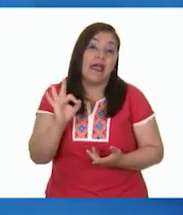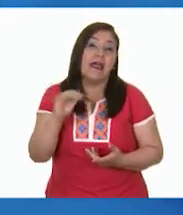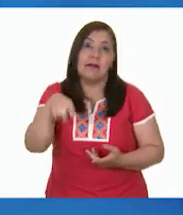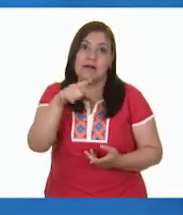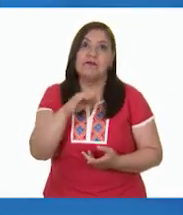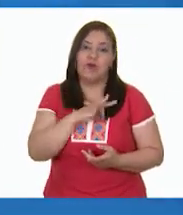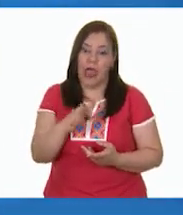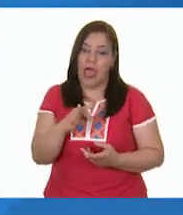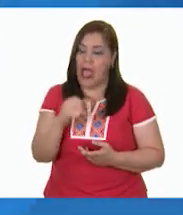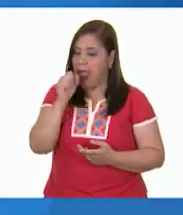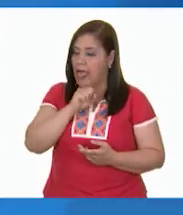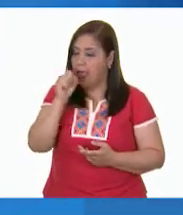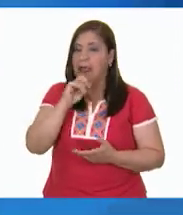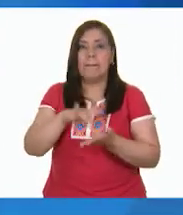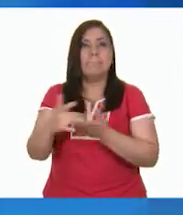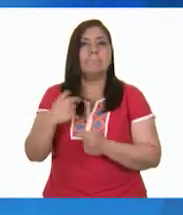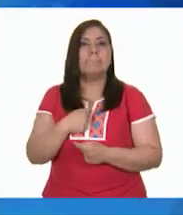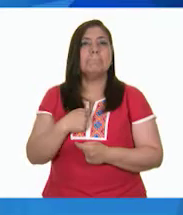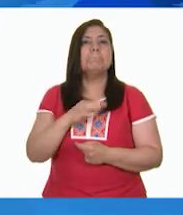pueden complementar su dieta.